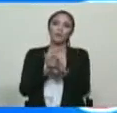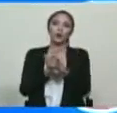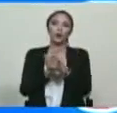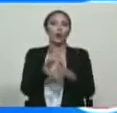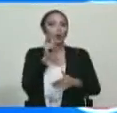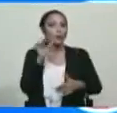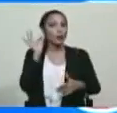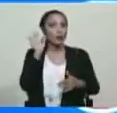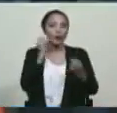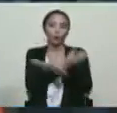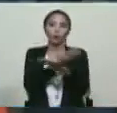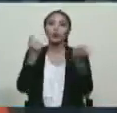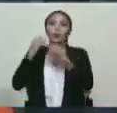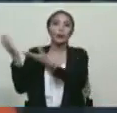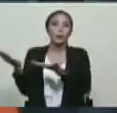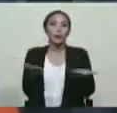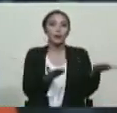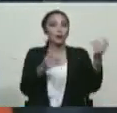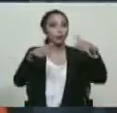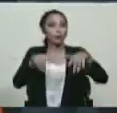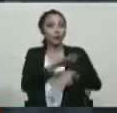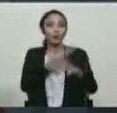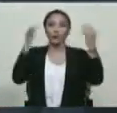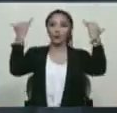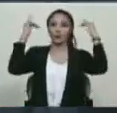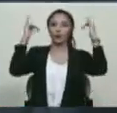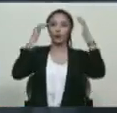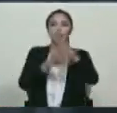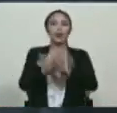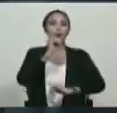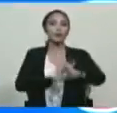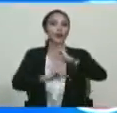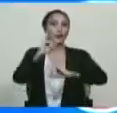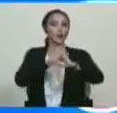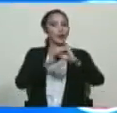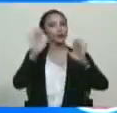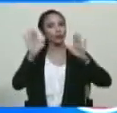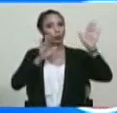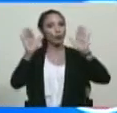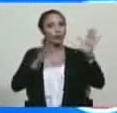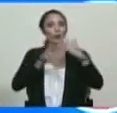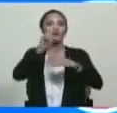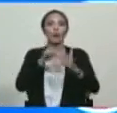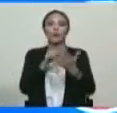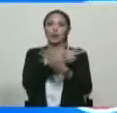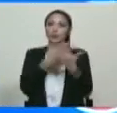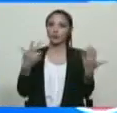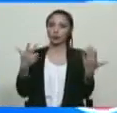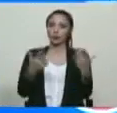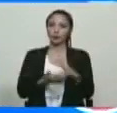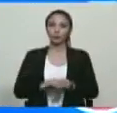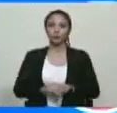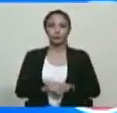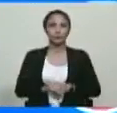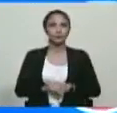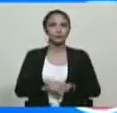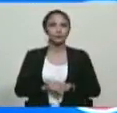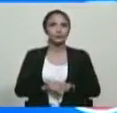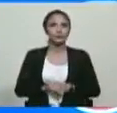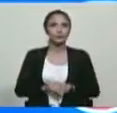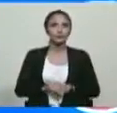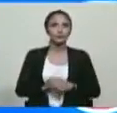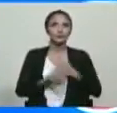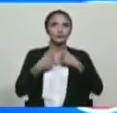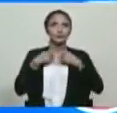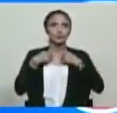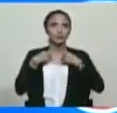compañeras, bienvenidos y bienvenidas a esta Feria Internacional de Turismo Venezuela